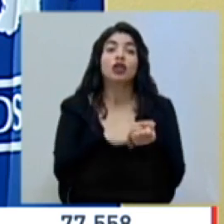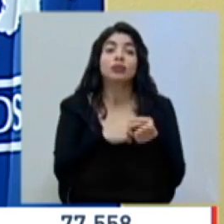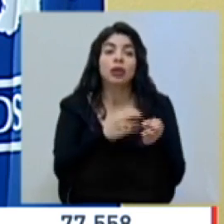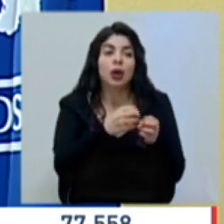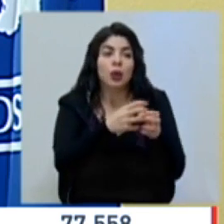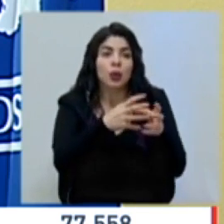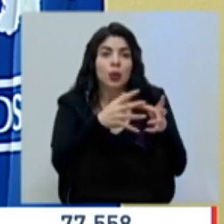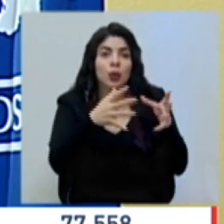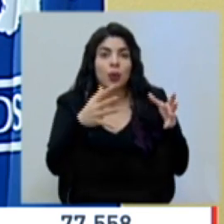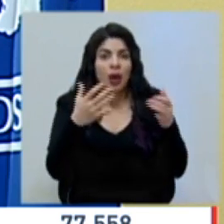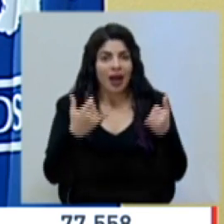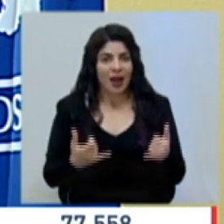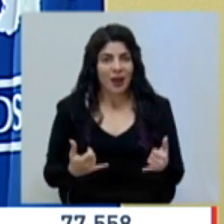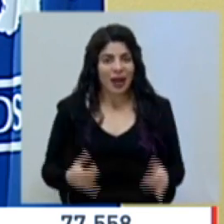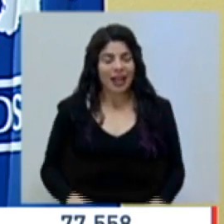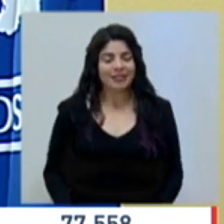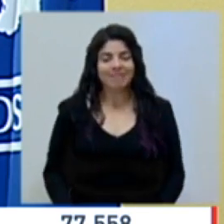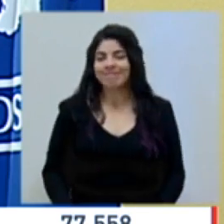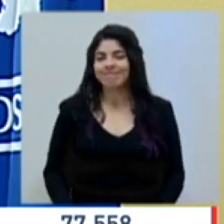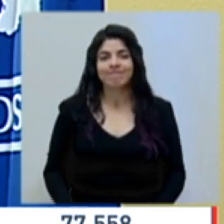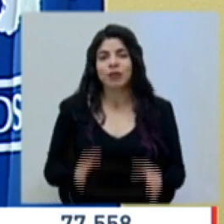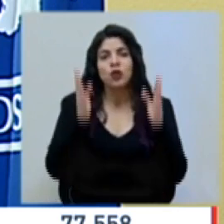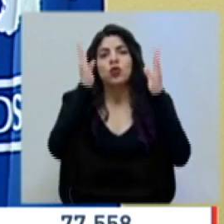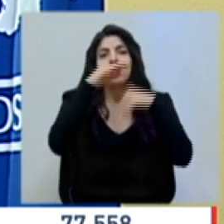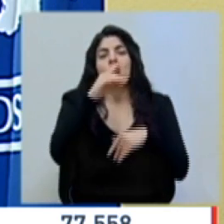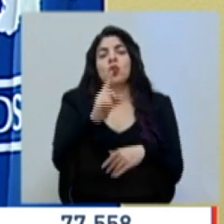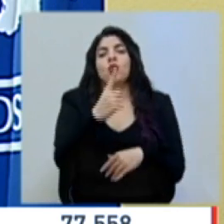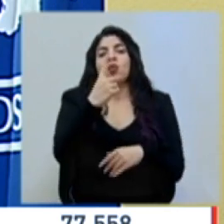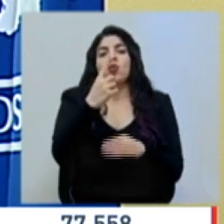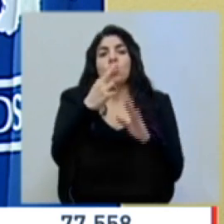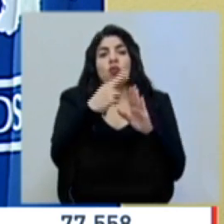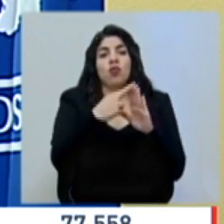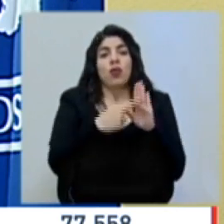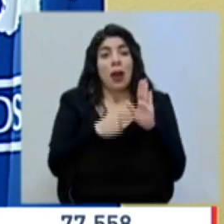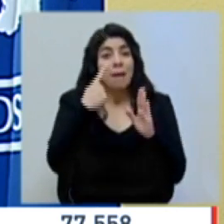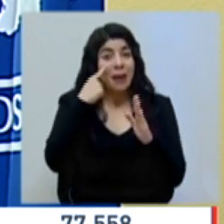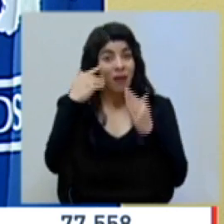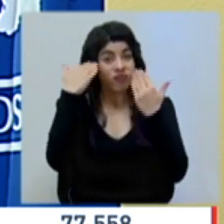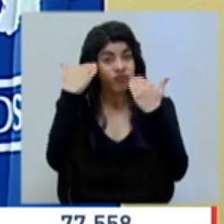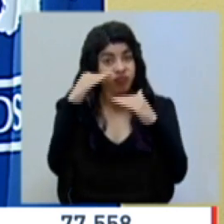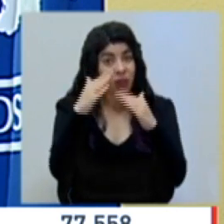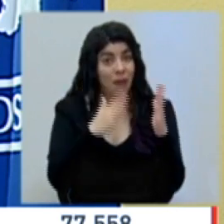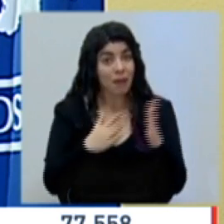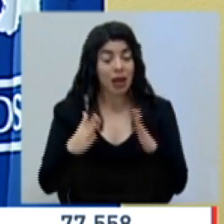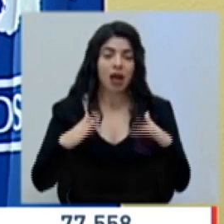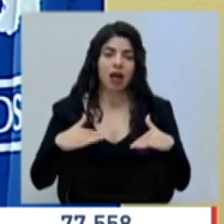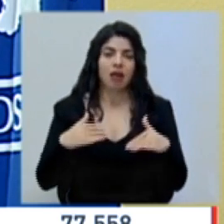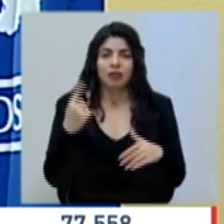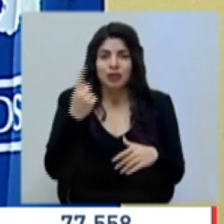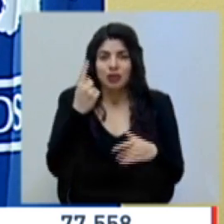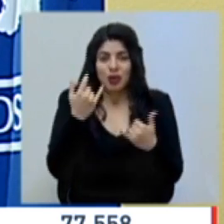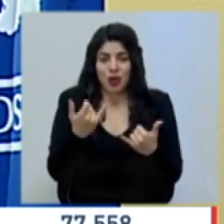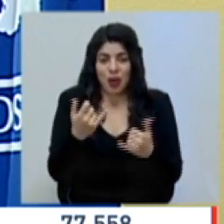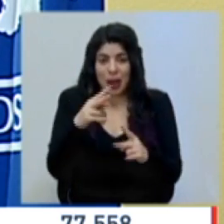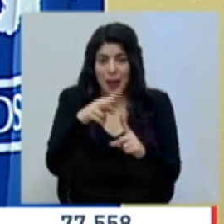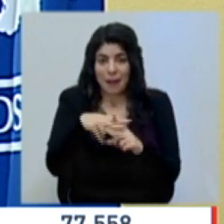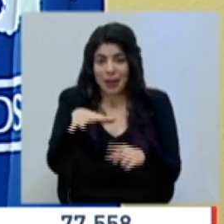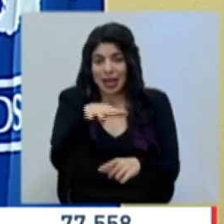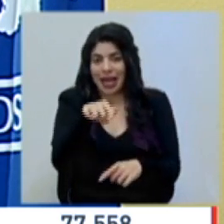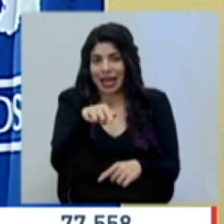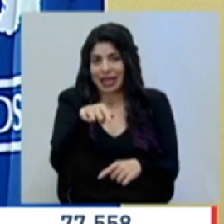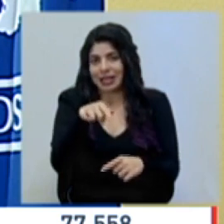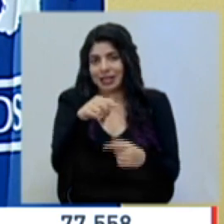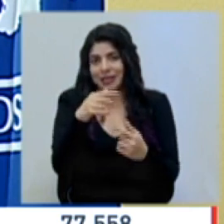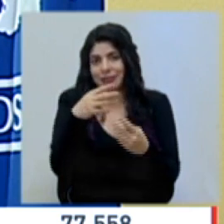hospitalaria. No hay una medida restrictiva prevista más que las que están operando en este momento